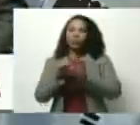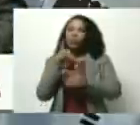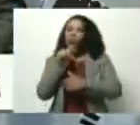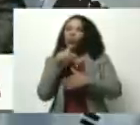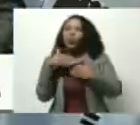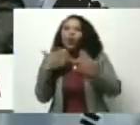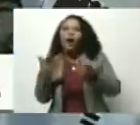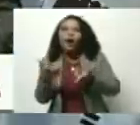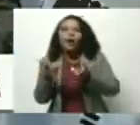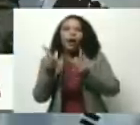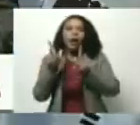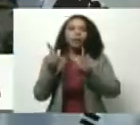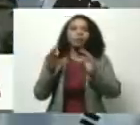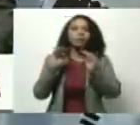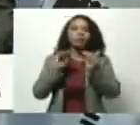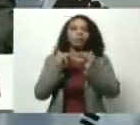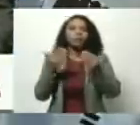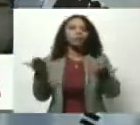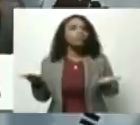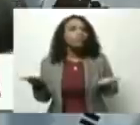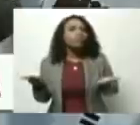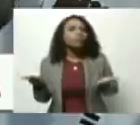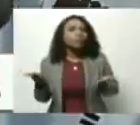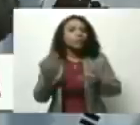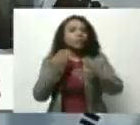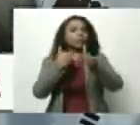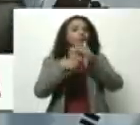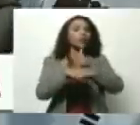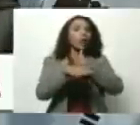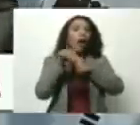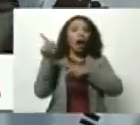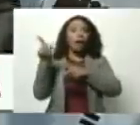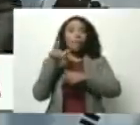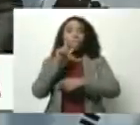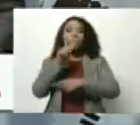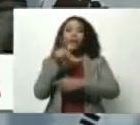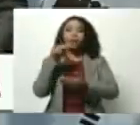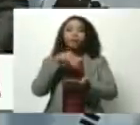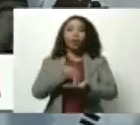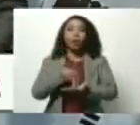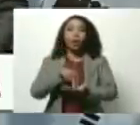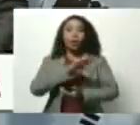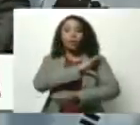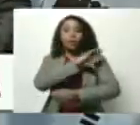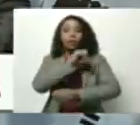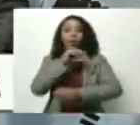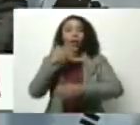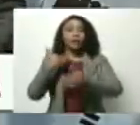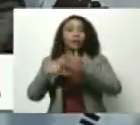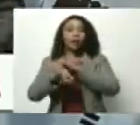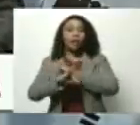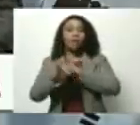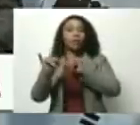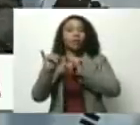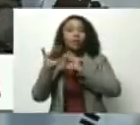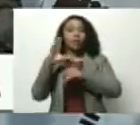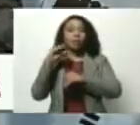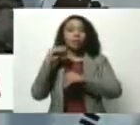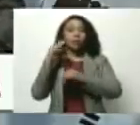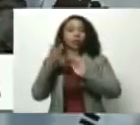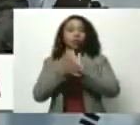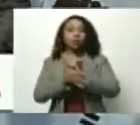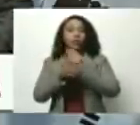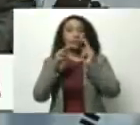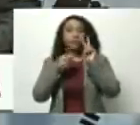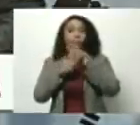de una autoridad? Salieron por ahí y quedaron muy mal parados. El rector que salió hablando allí,